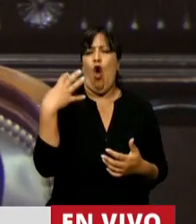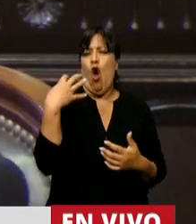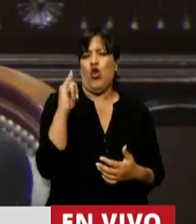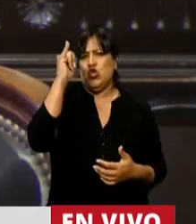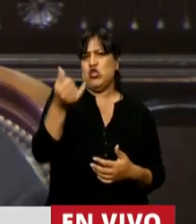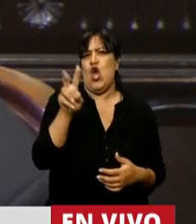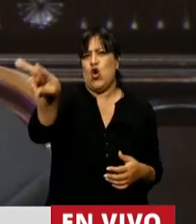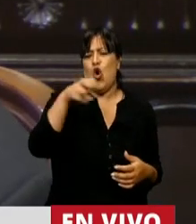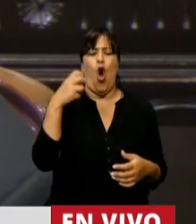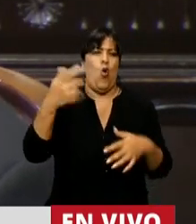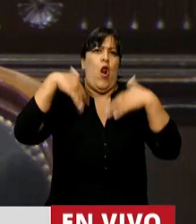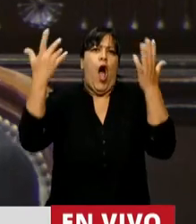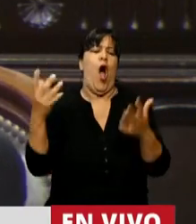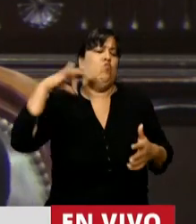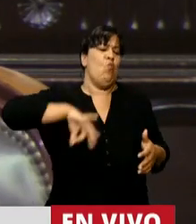a cobrar